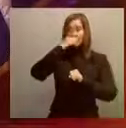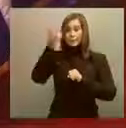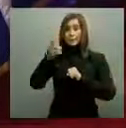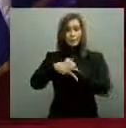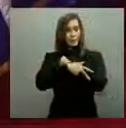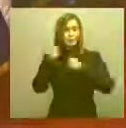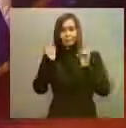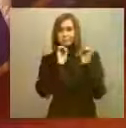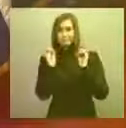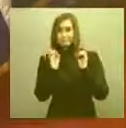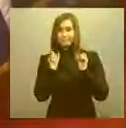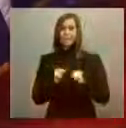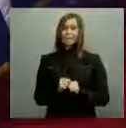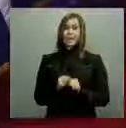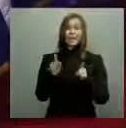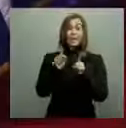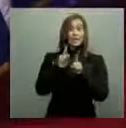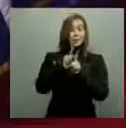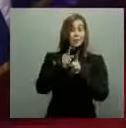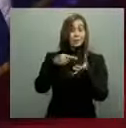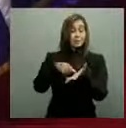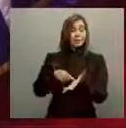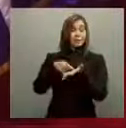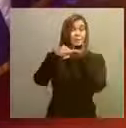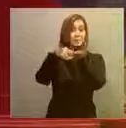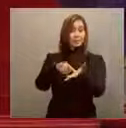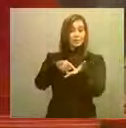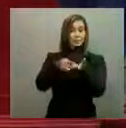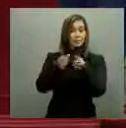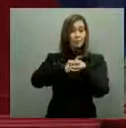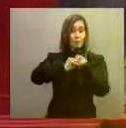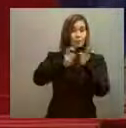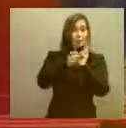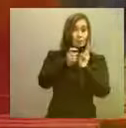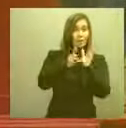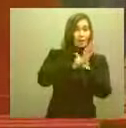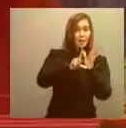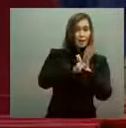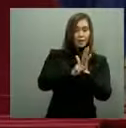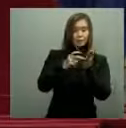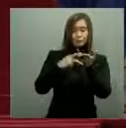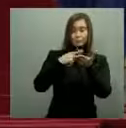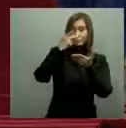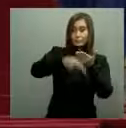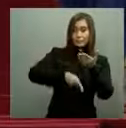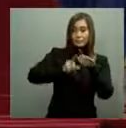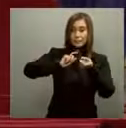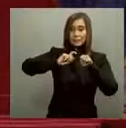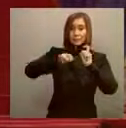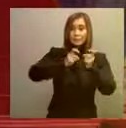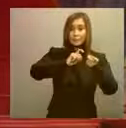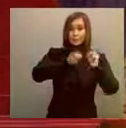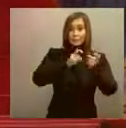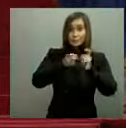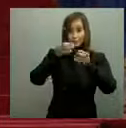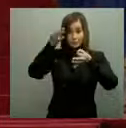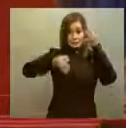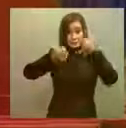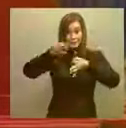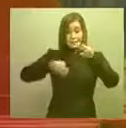corrupción. También presentaremos, bajo esta reforma, un proyecto de ley que modificará la Contraloría General